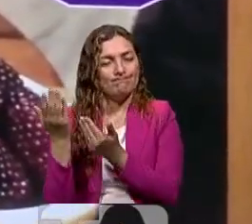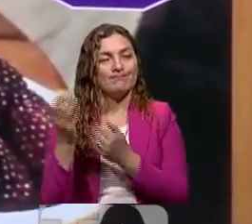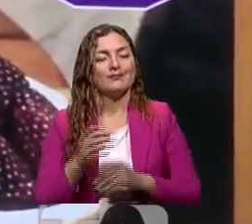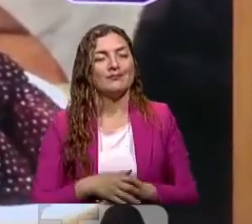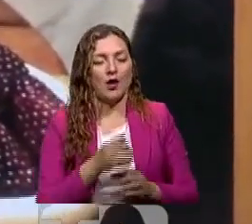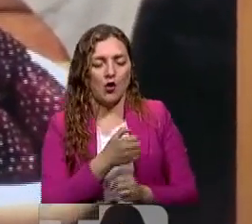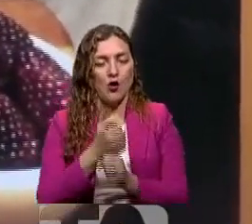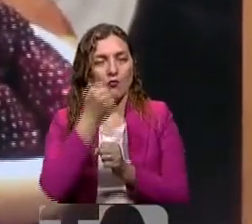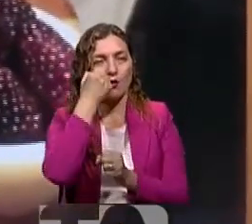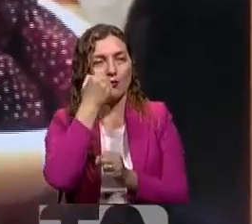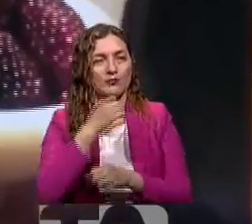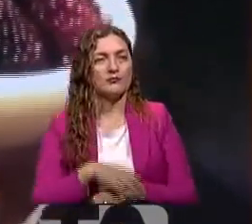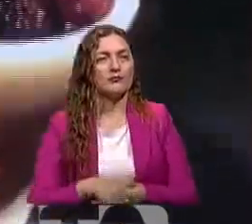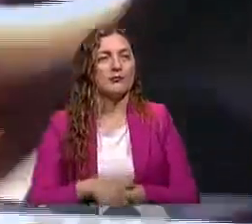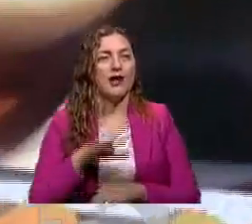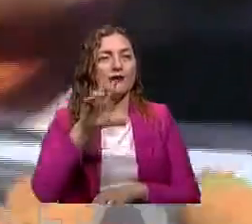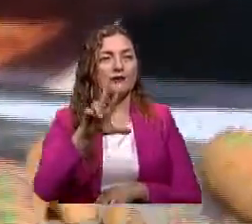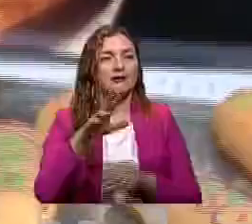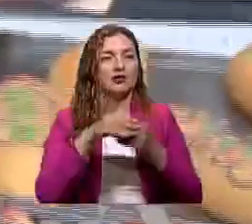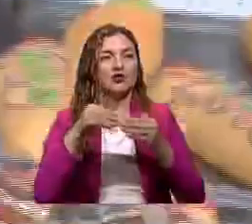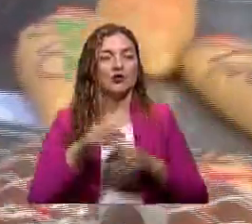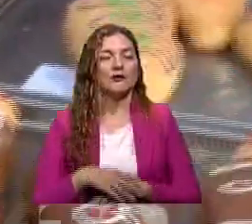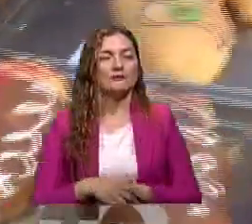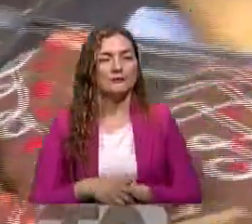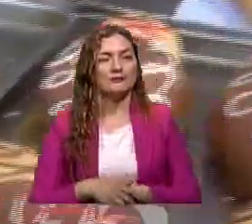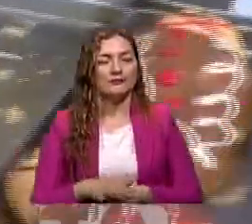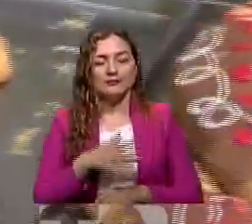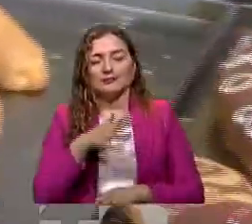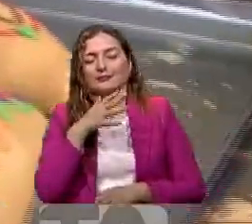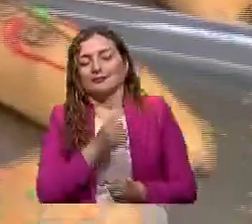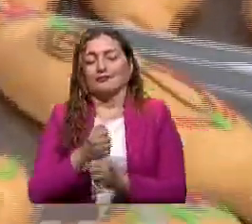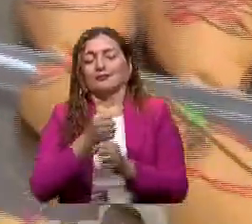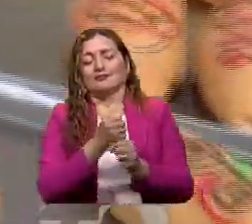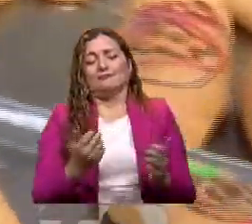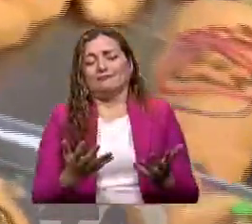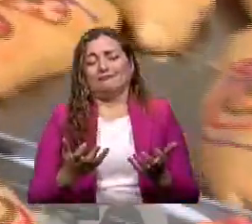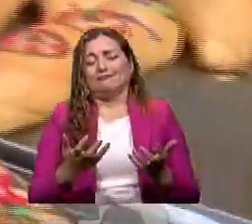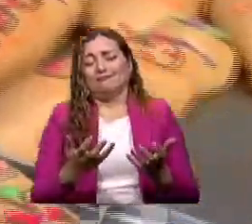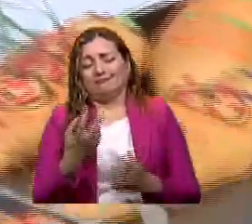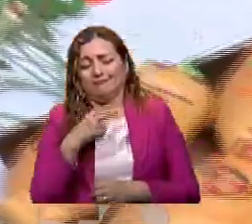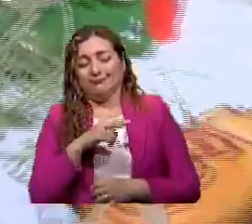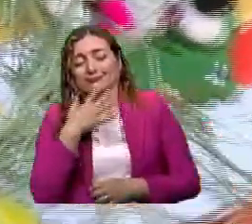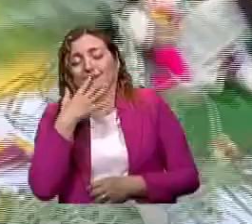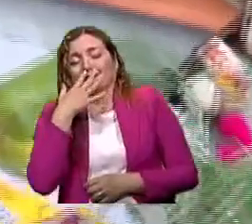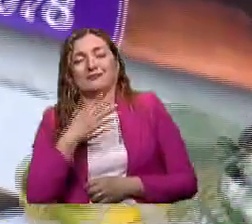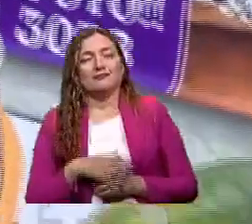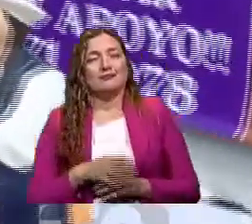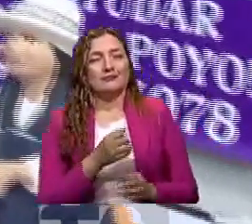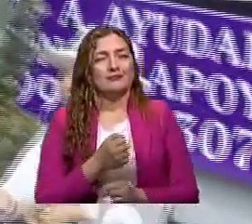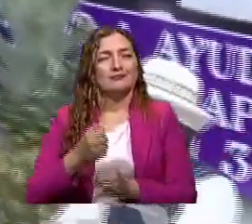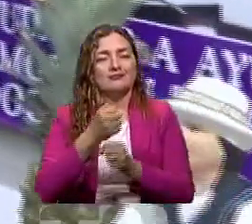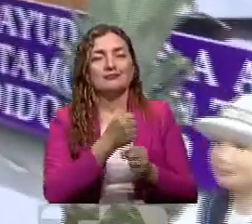la colada morada más la guagua de pan a $3. Y ya me está llamando el olor de la colada morada. Miren ustedes, ya se están meciendo recién